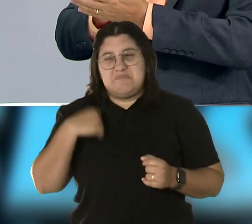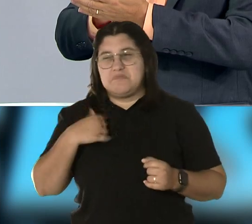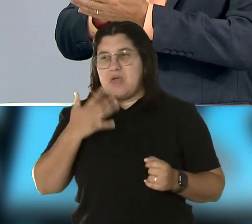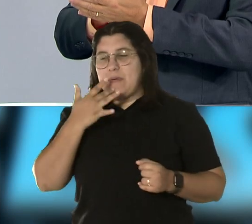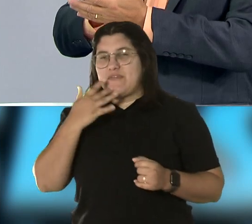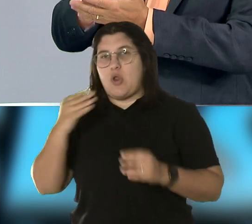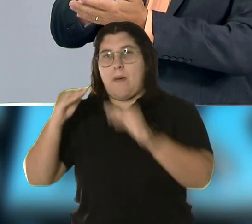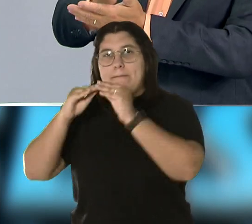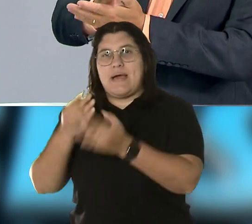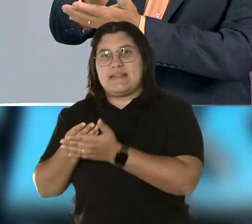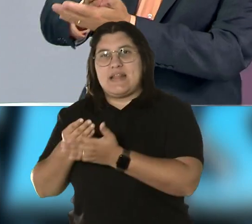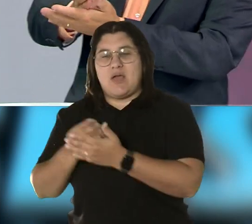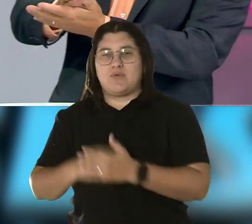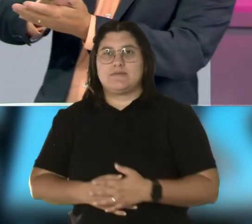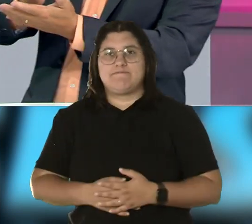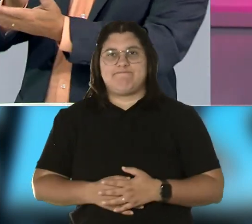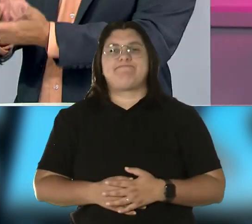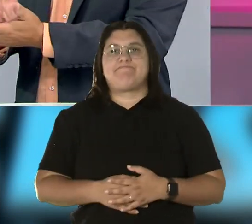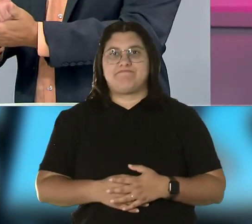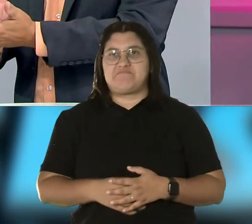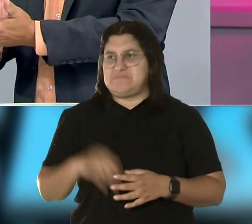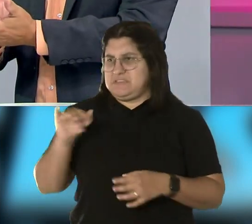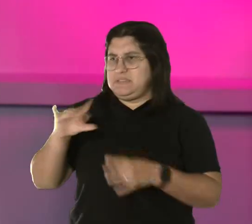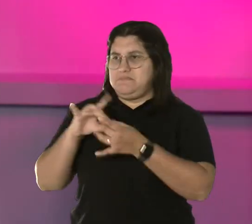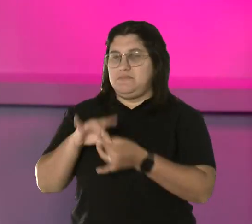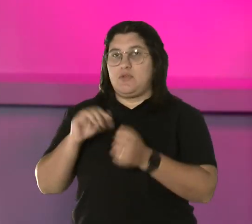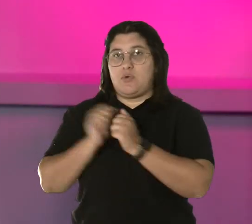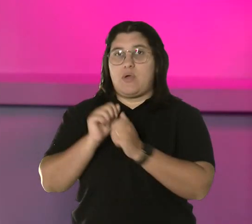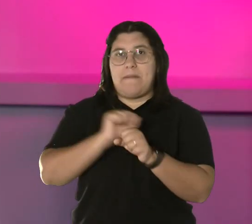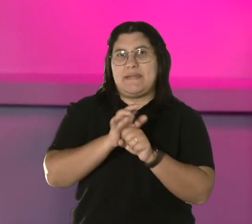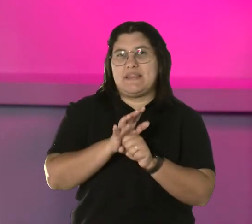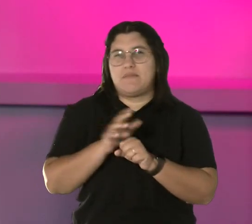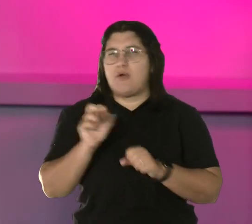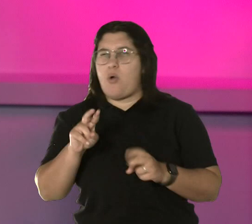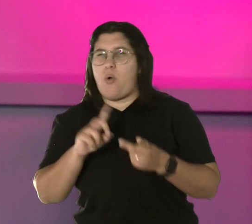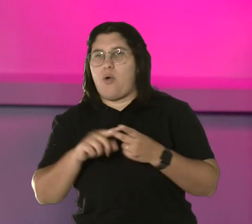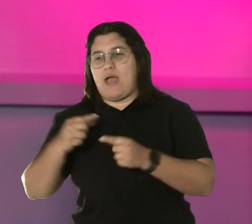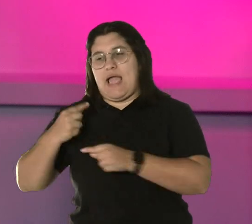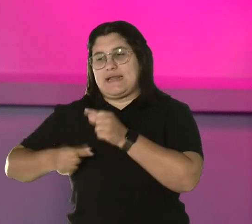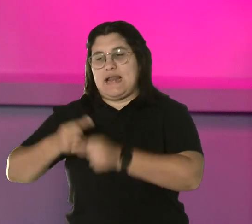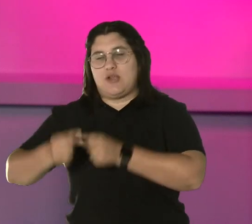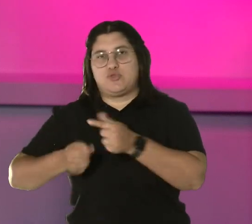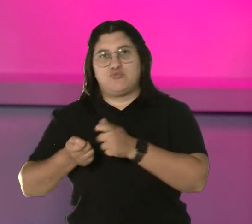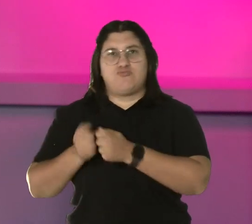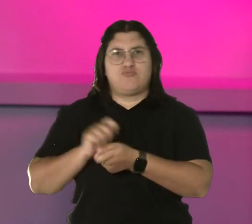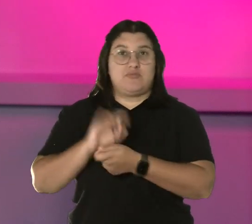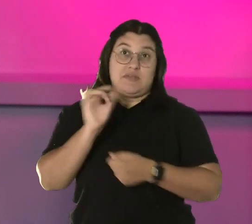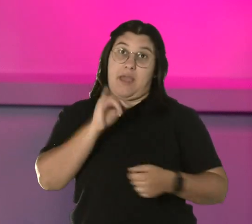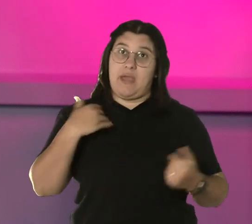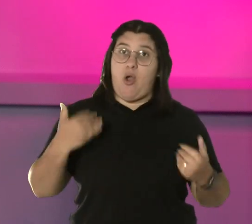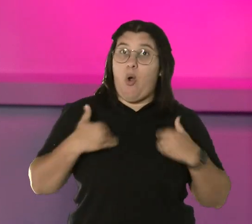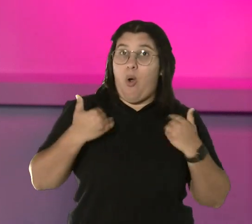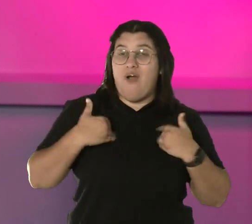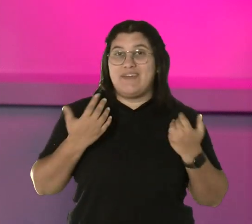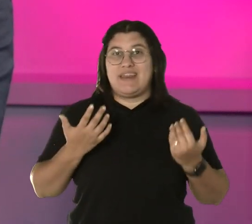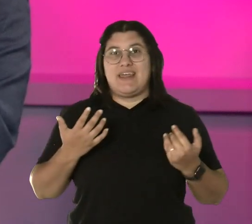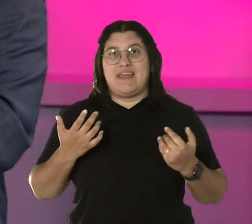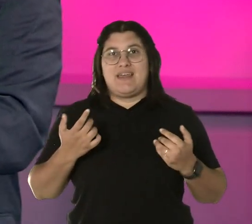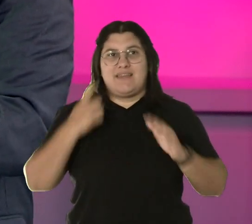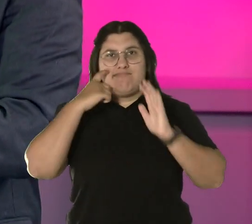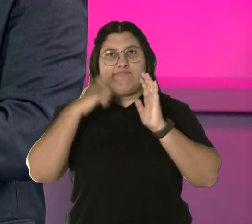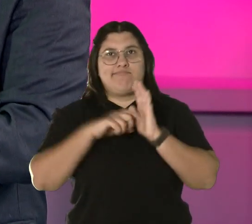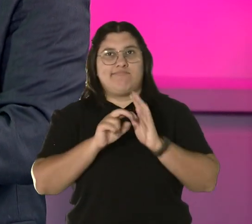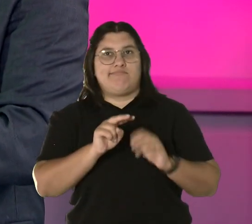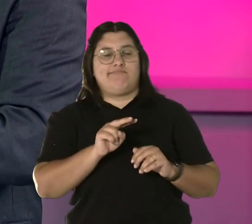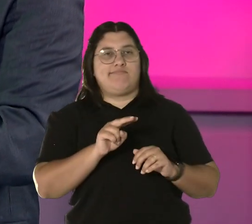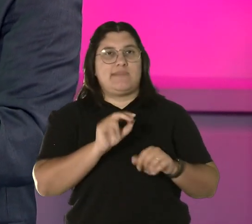más dinero y no quería el... ¿Y eso ocurre con la pandemia o es por el cambio de generación también? Porque los jóvenes ya no ven